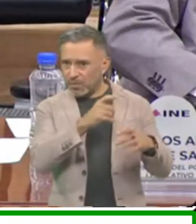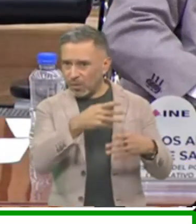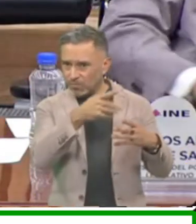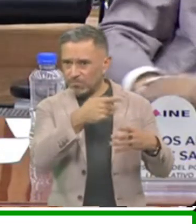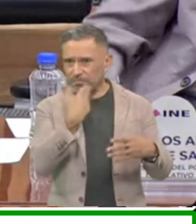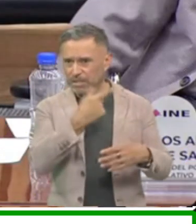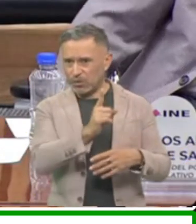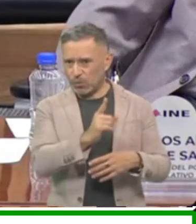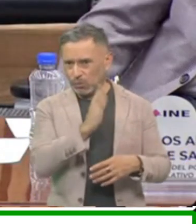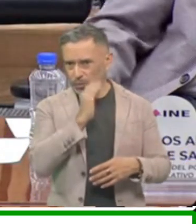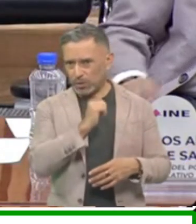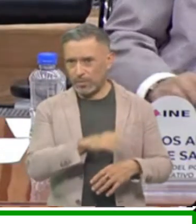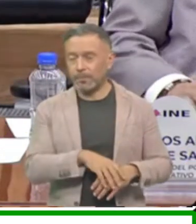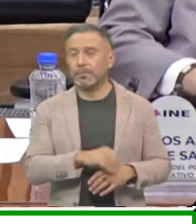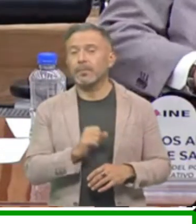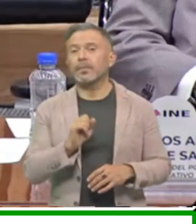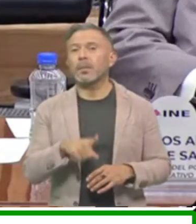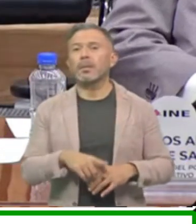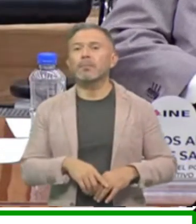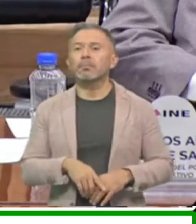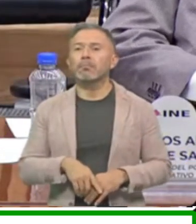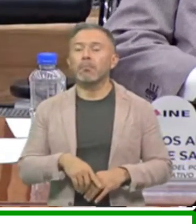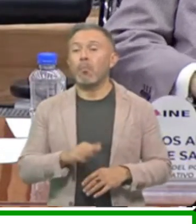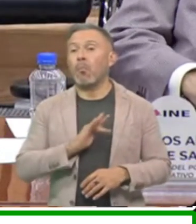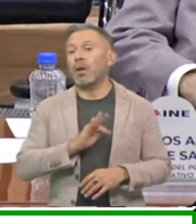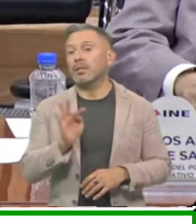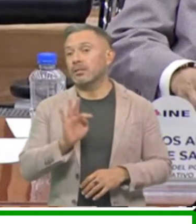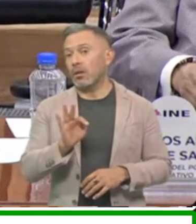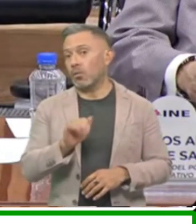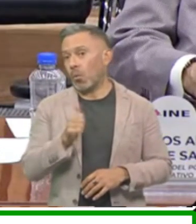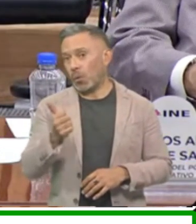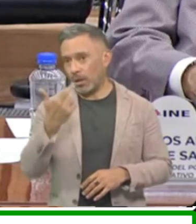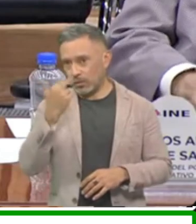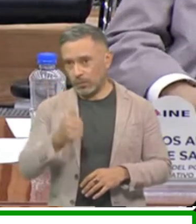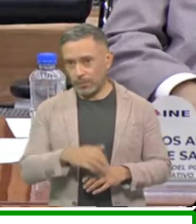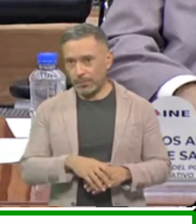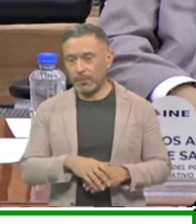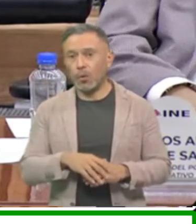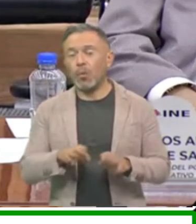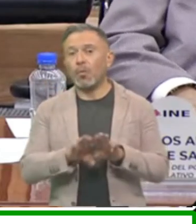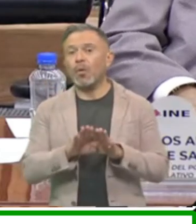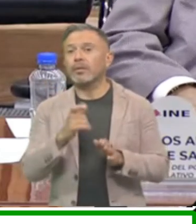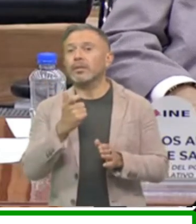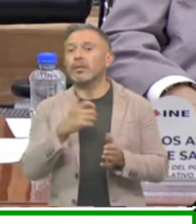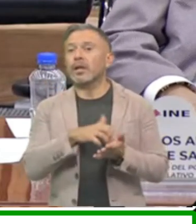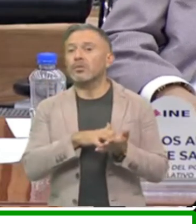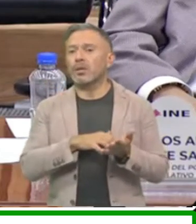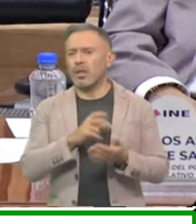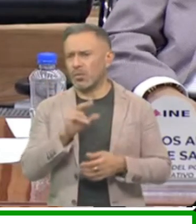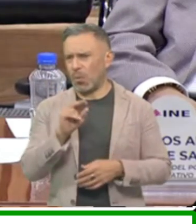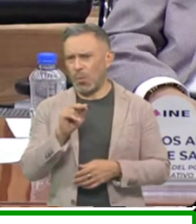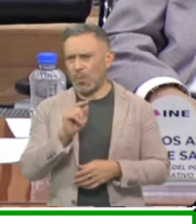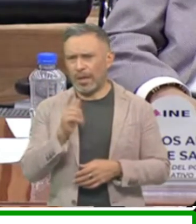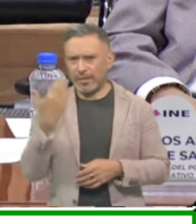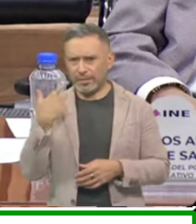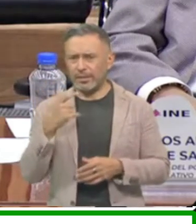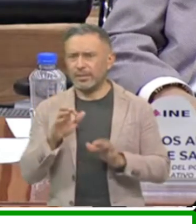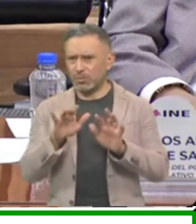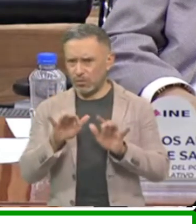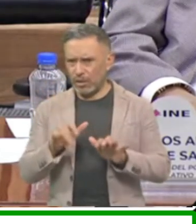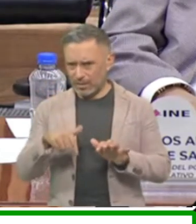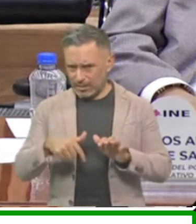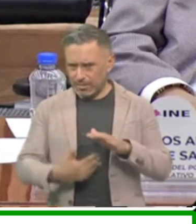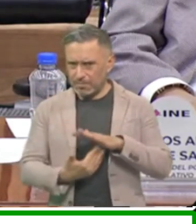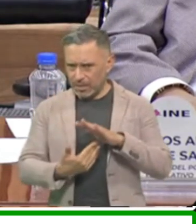Tampoco se debe, porque puede ser algún argumento, a la austeridad, claro que no. En los reportes que se han presentado aquí en esta